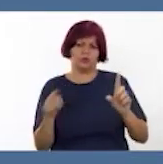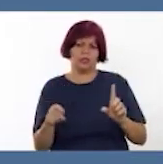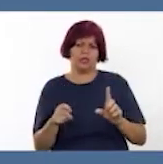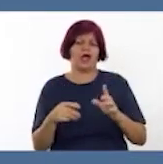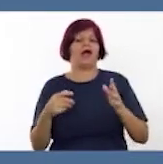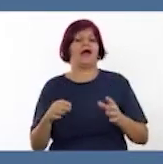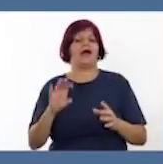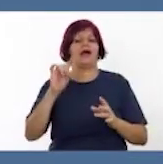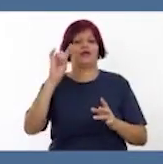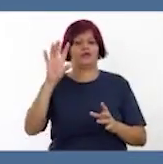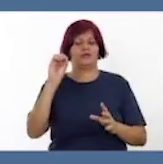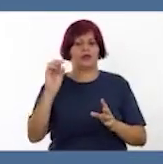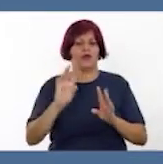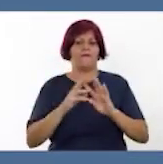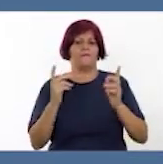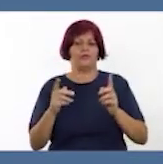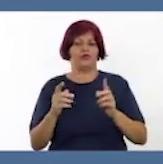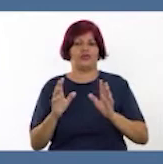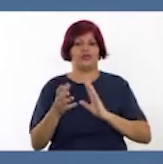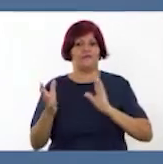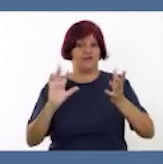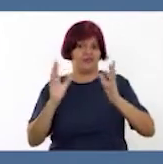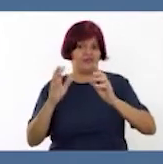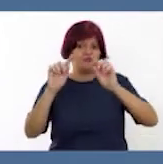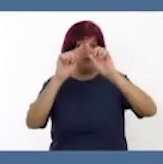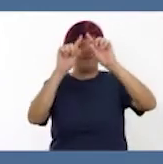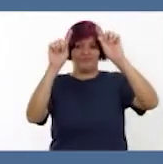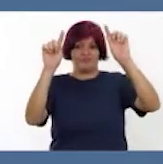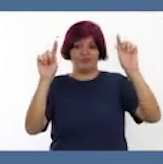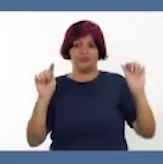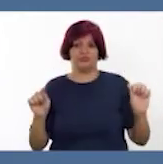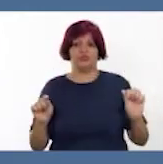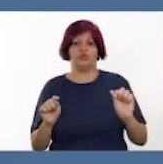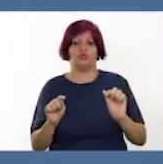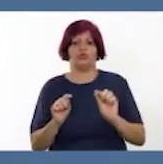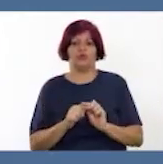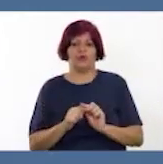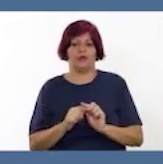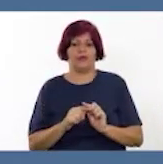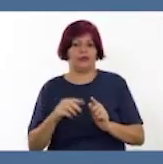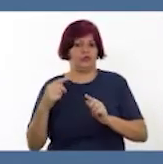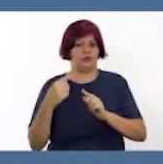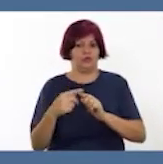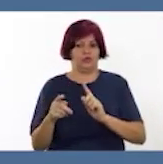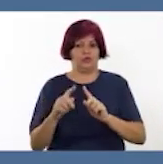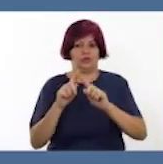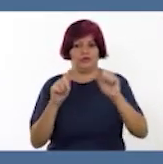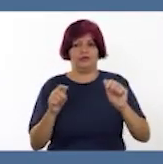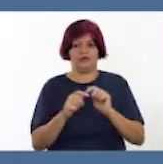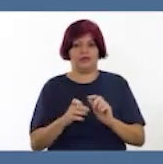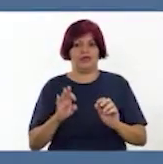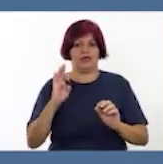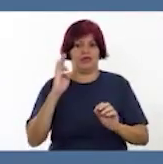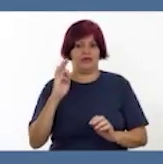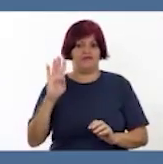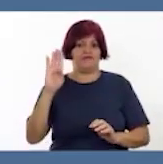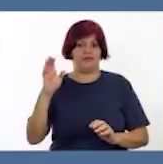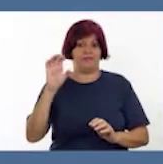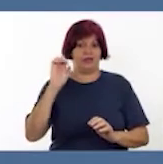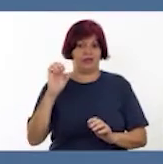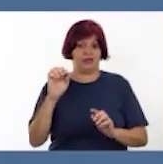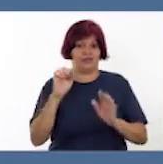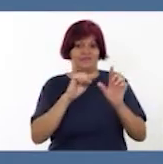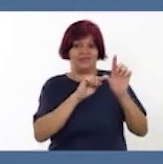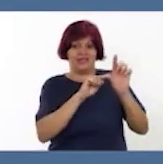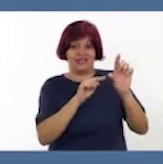figura es un cuadrado. Eso me lo da como información la figura. Y en el otro, en el triángulo FBE, el